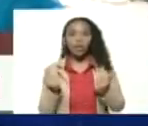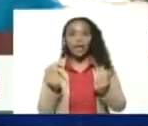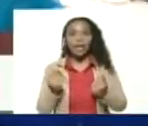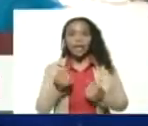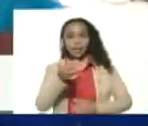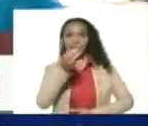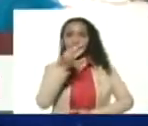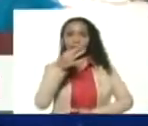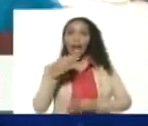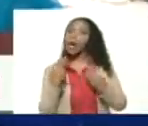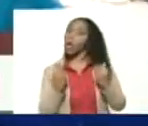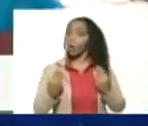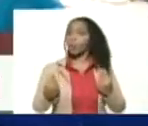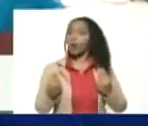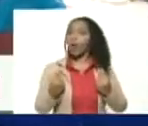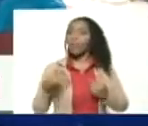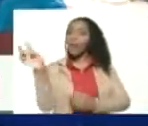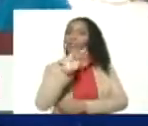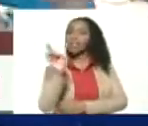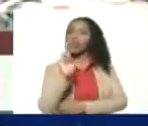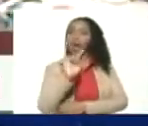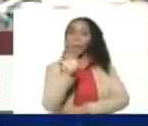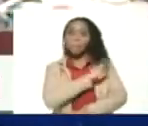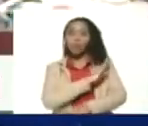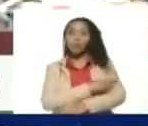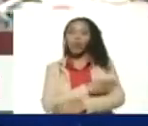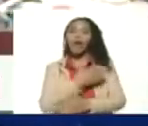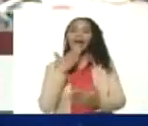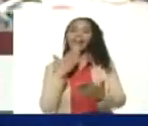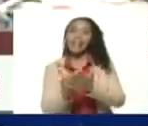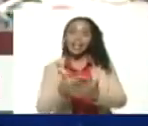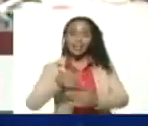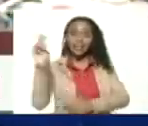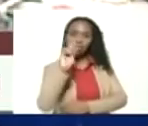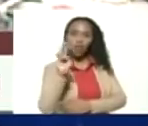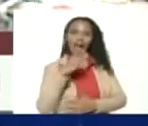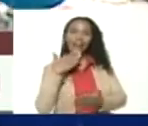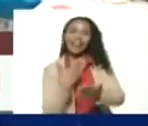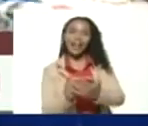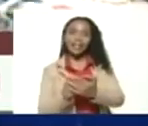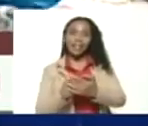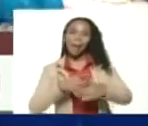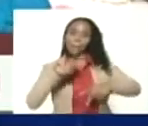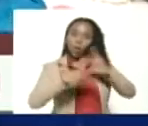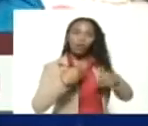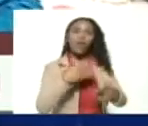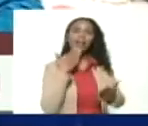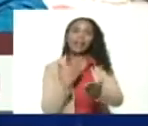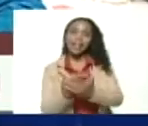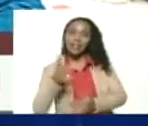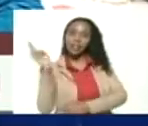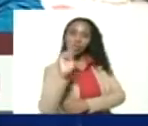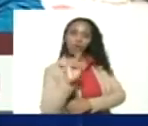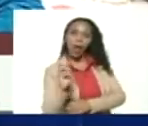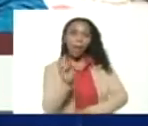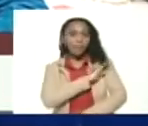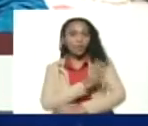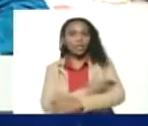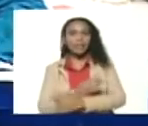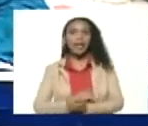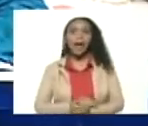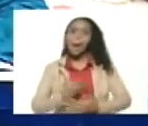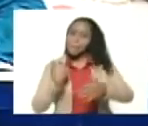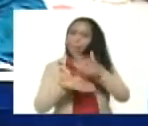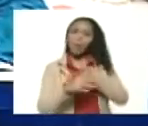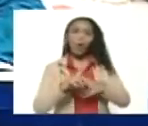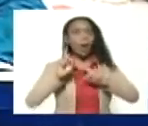reverdecer económico de la Venezuela Potencia. Gracias, Venezuela. Gracias, productores. Gracias a la Venezuela Potencia. Vamos